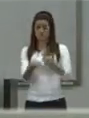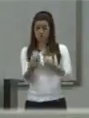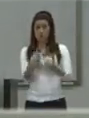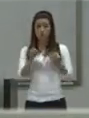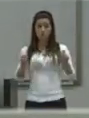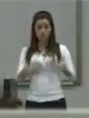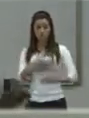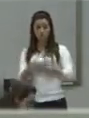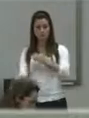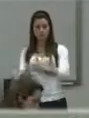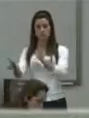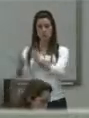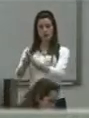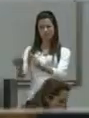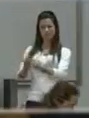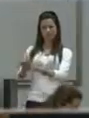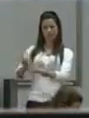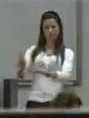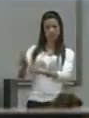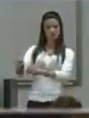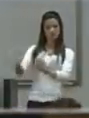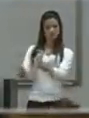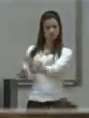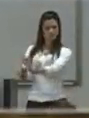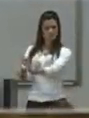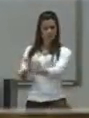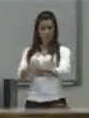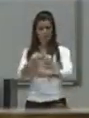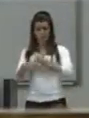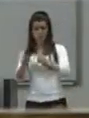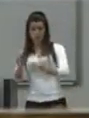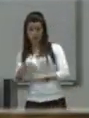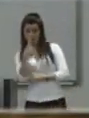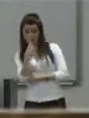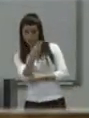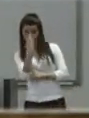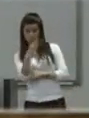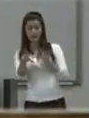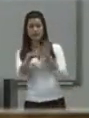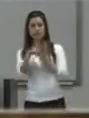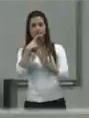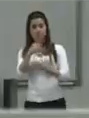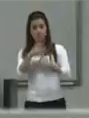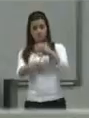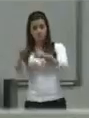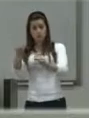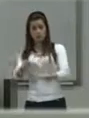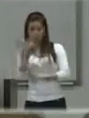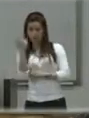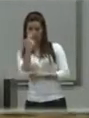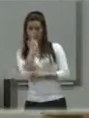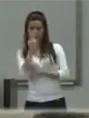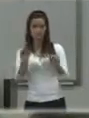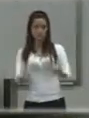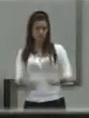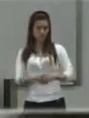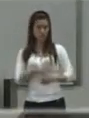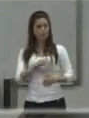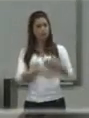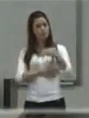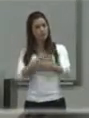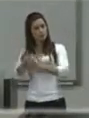unas preguntas son sobre si se puede revisar la ley dice que sí se puede revisar entonces algunos de los